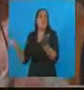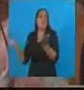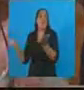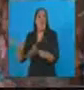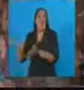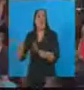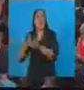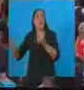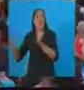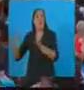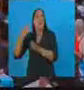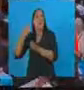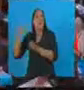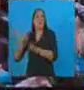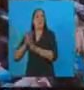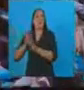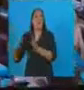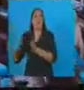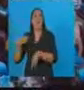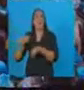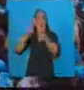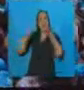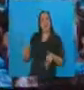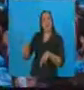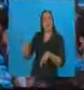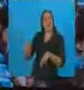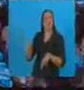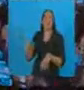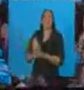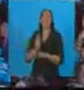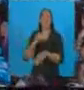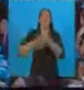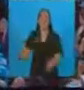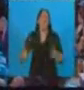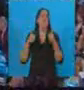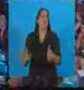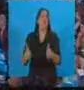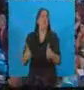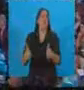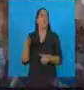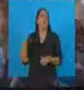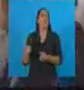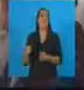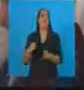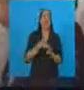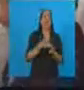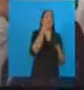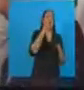ha sido sumamente exitosa. Hasta el 2003